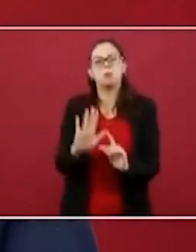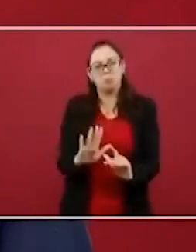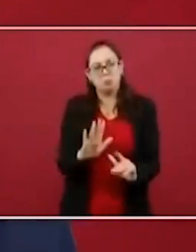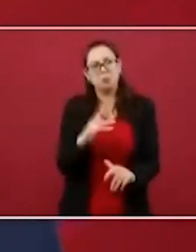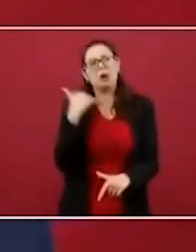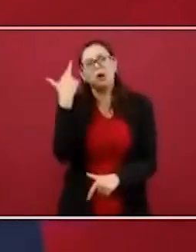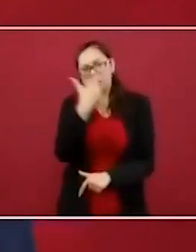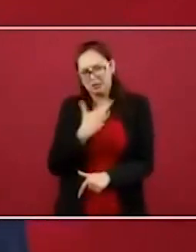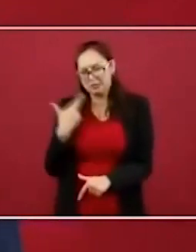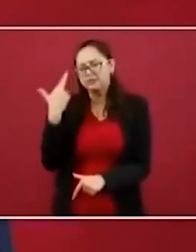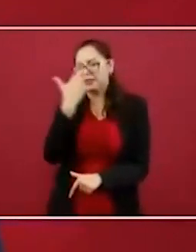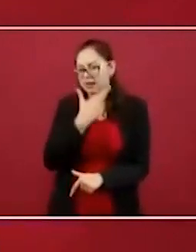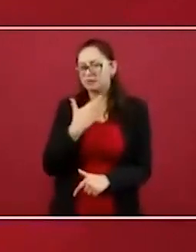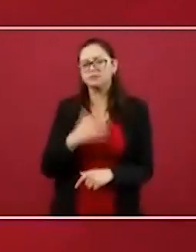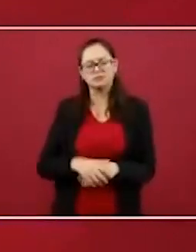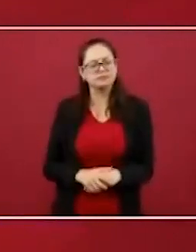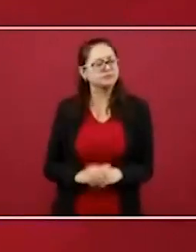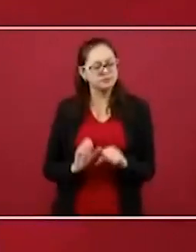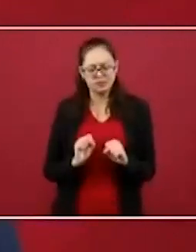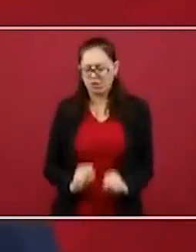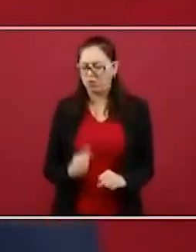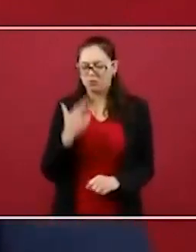No tenemos